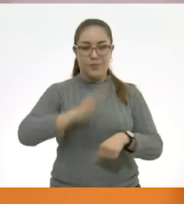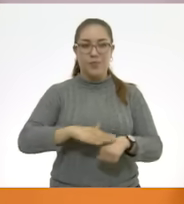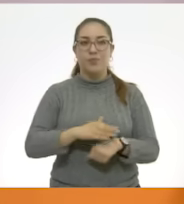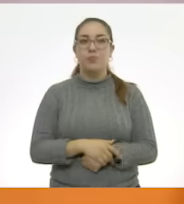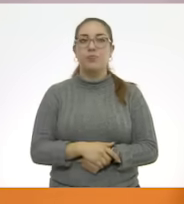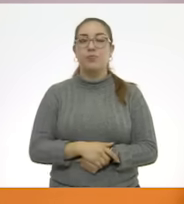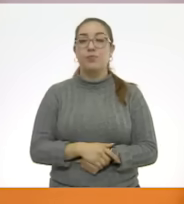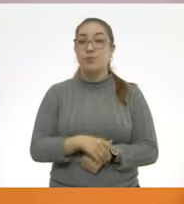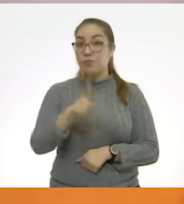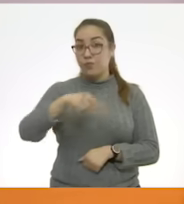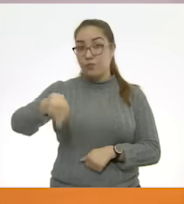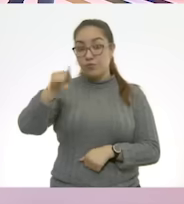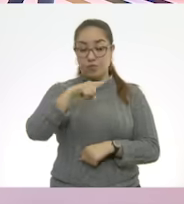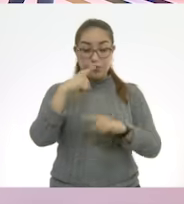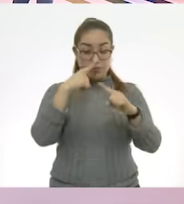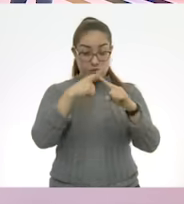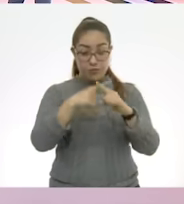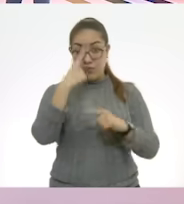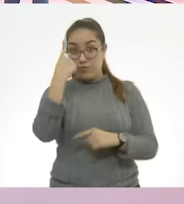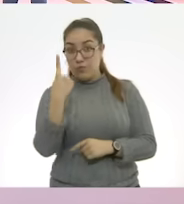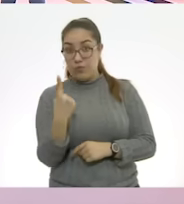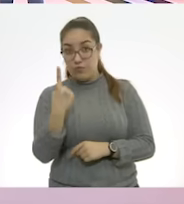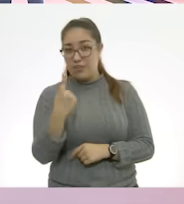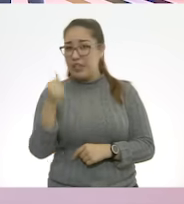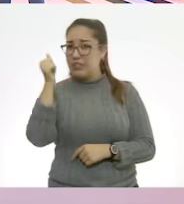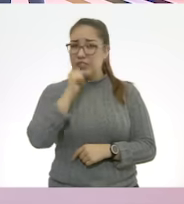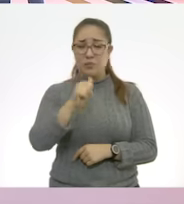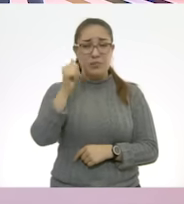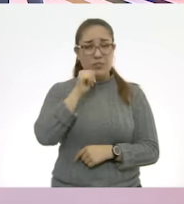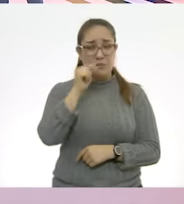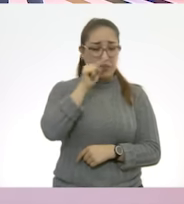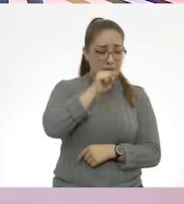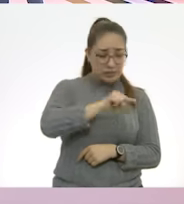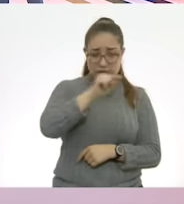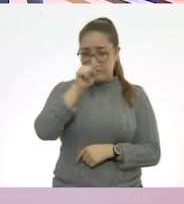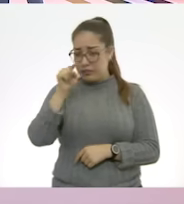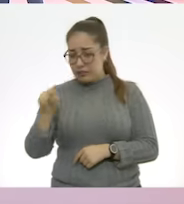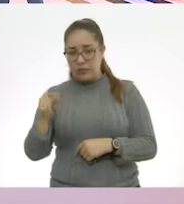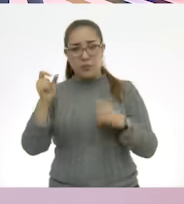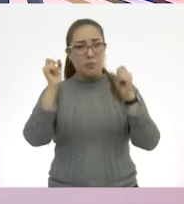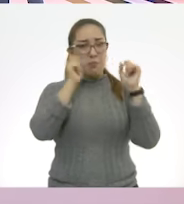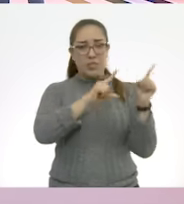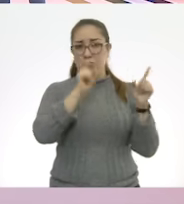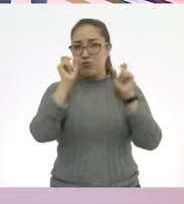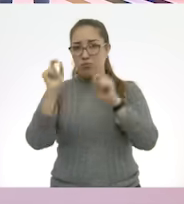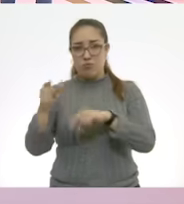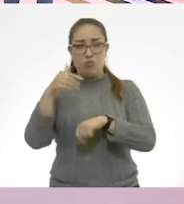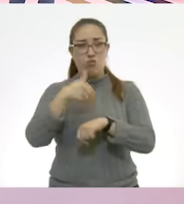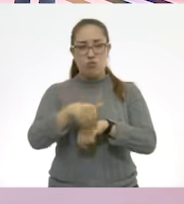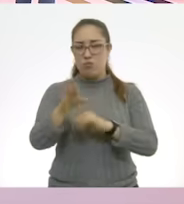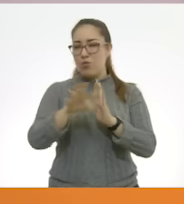Cuando vamos a multiplicar por 1, siempre nos va a dar la misma cantidad. Es decir, si yo multiplico